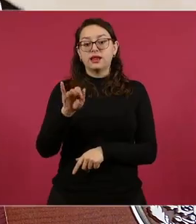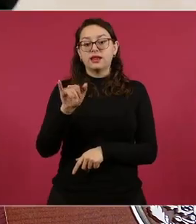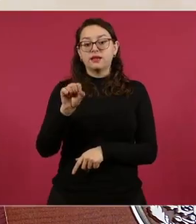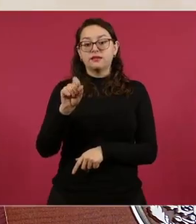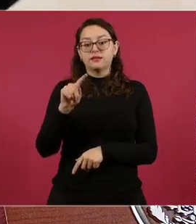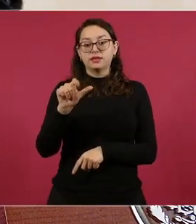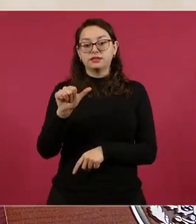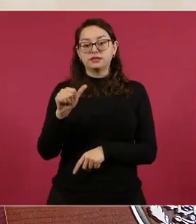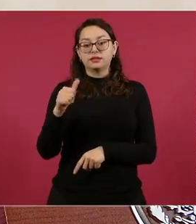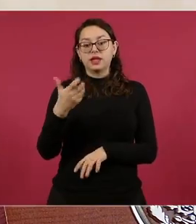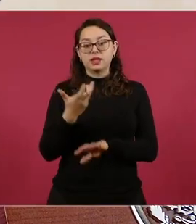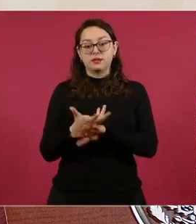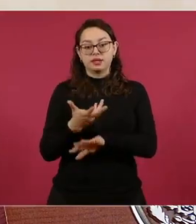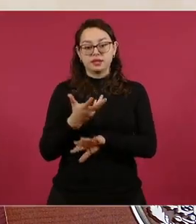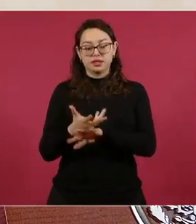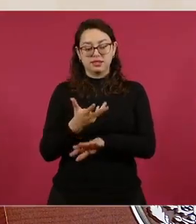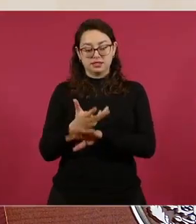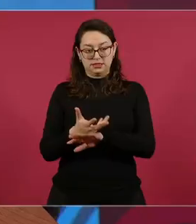que está